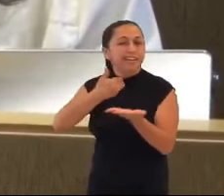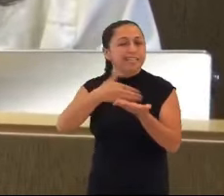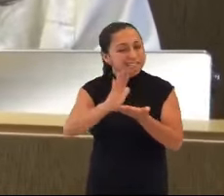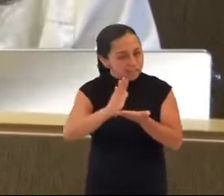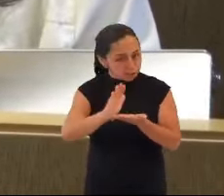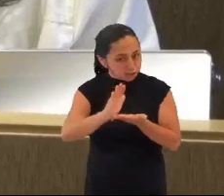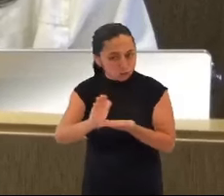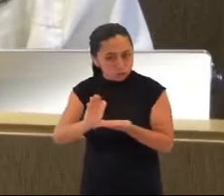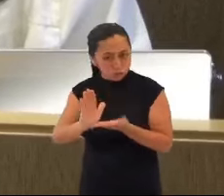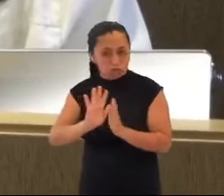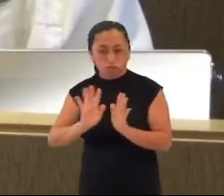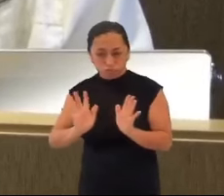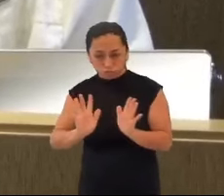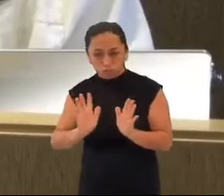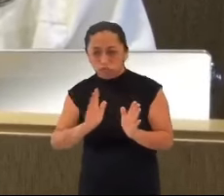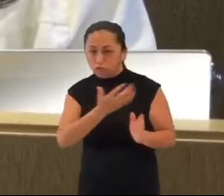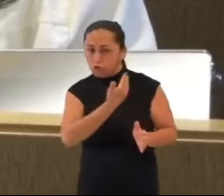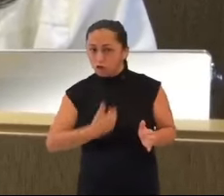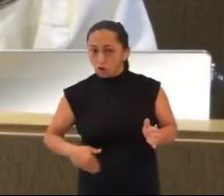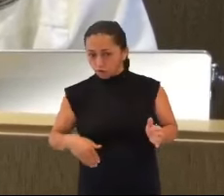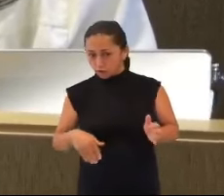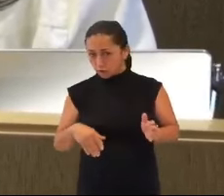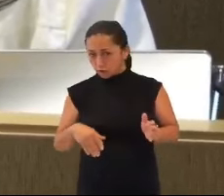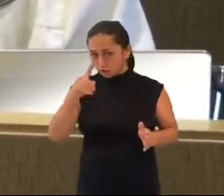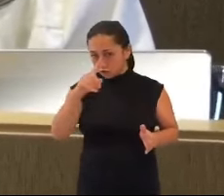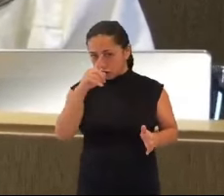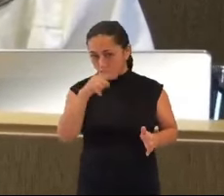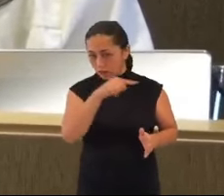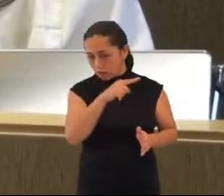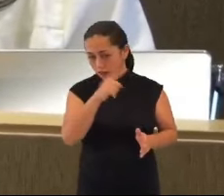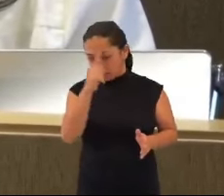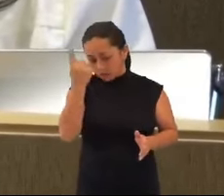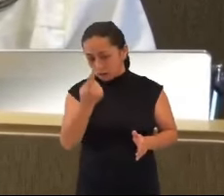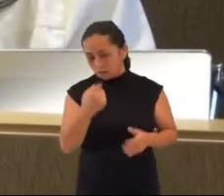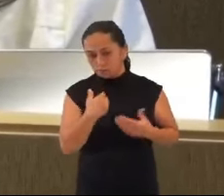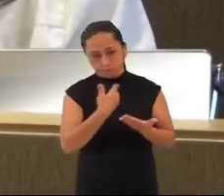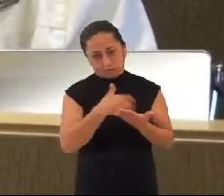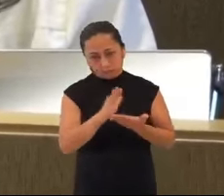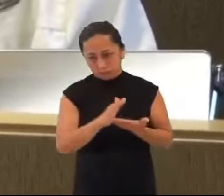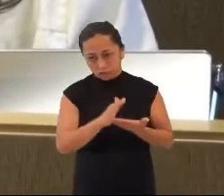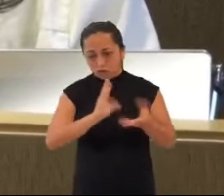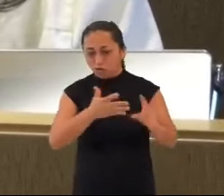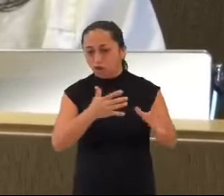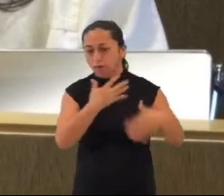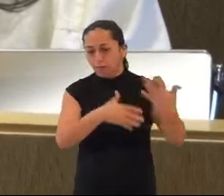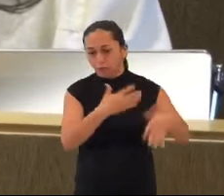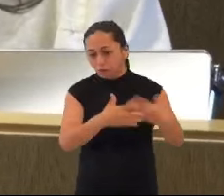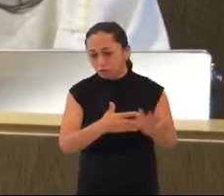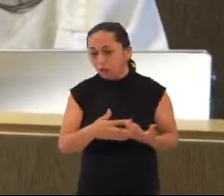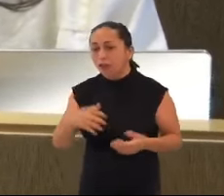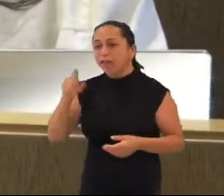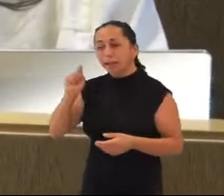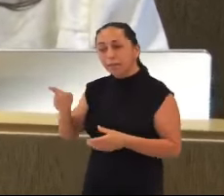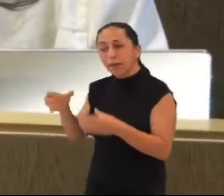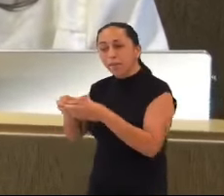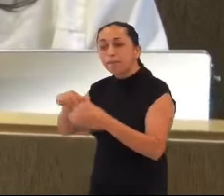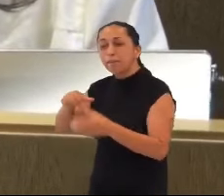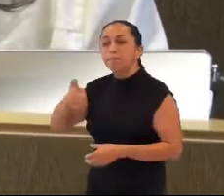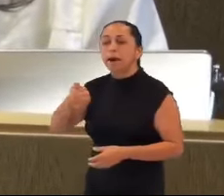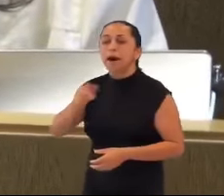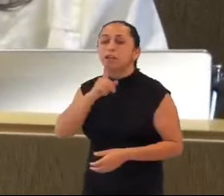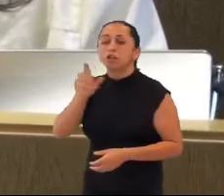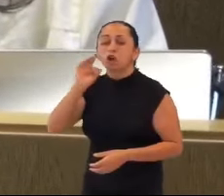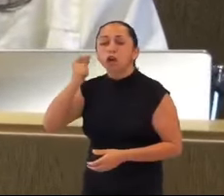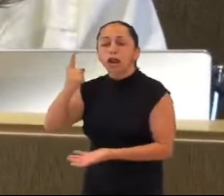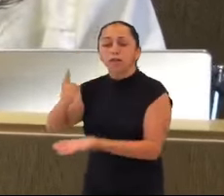tanto a esta actuación del Gobierno Nacional como a las patronales que ayer se dieron cita en la